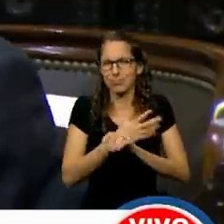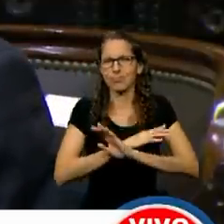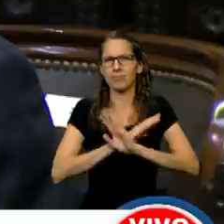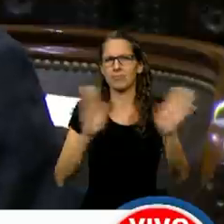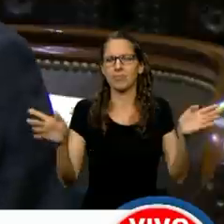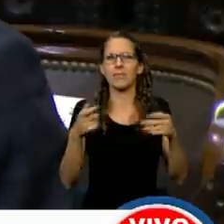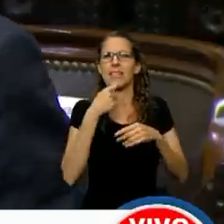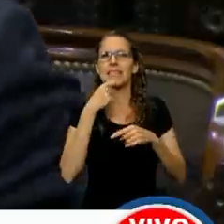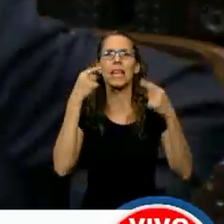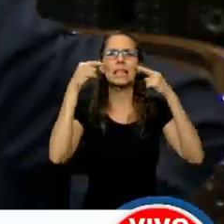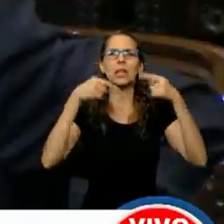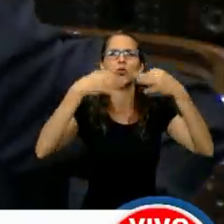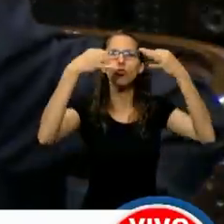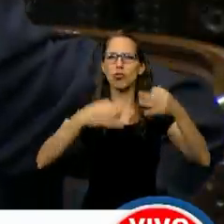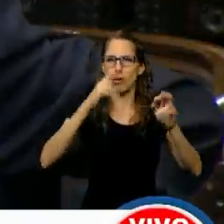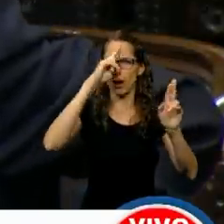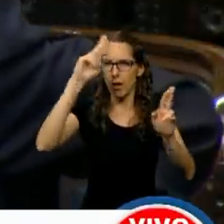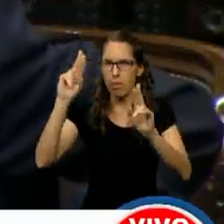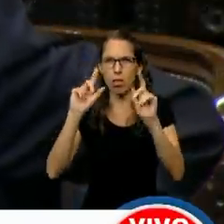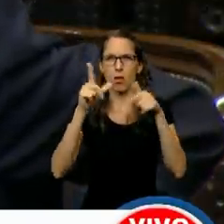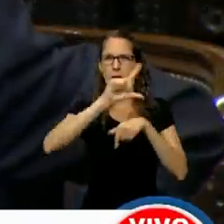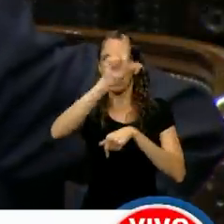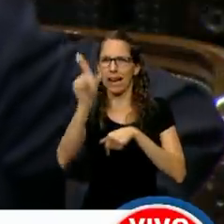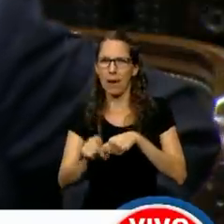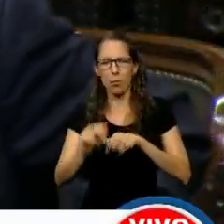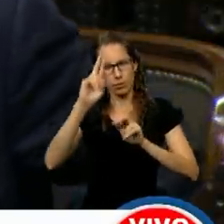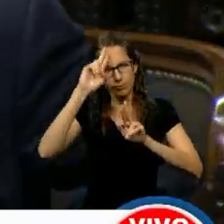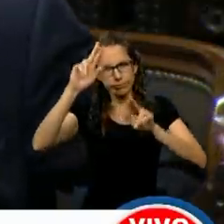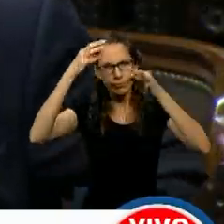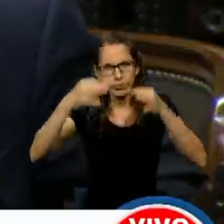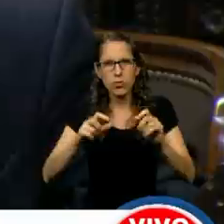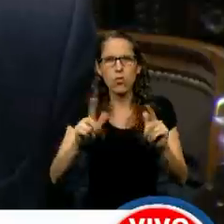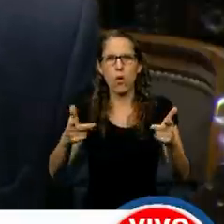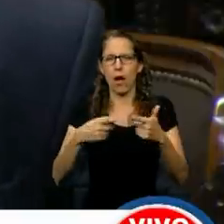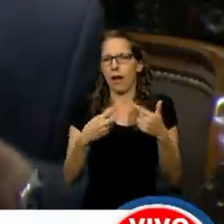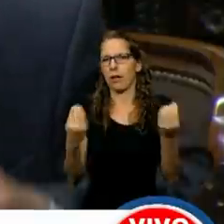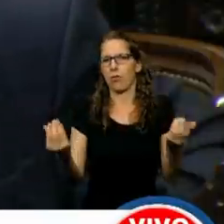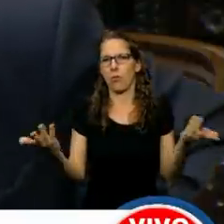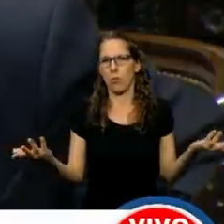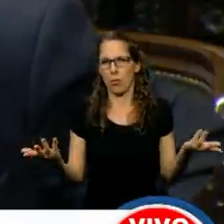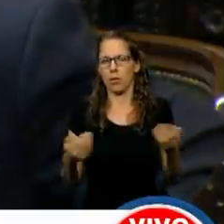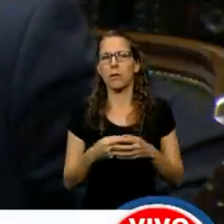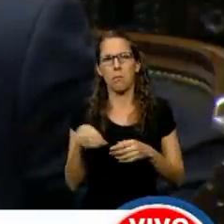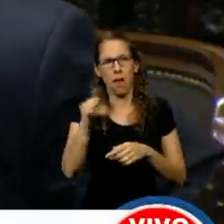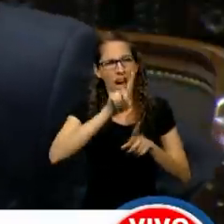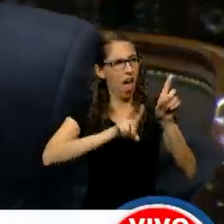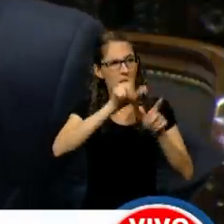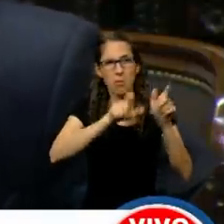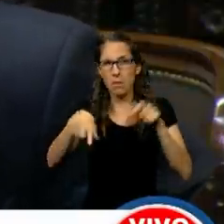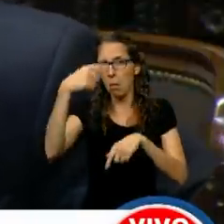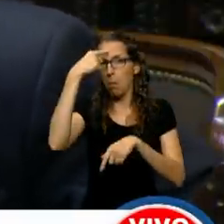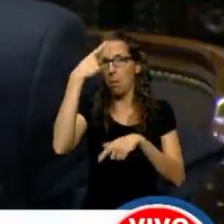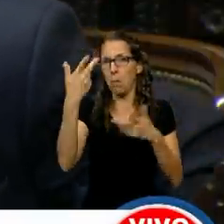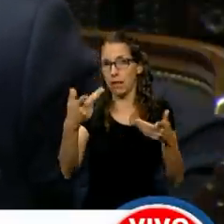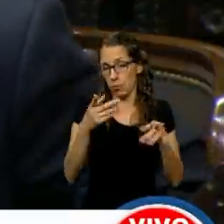institucionalidad la violación de la república señor presidente como puede ser que se considere correcto porque se